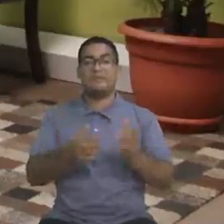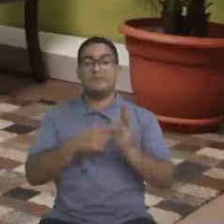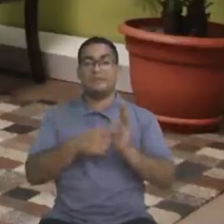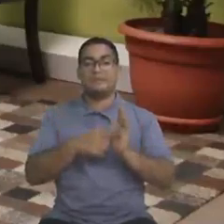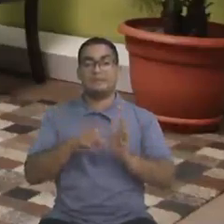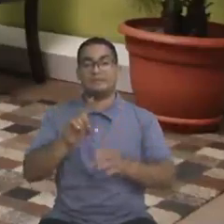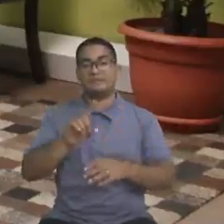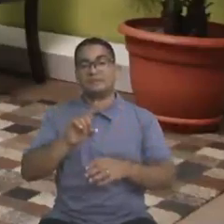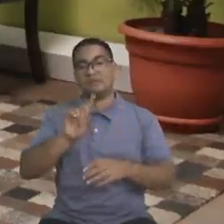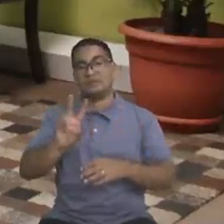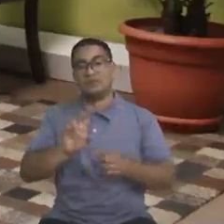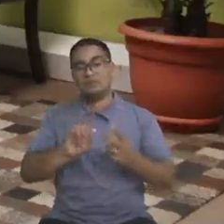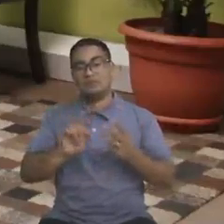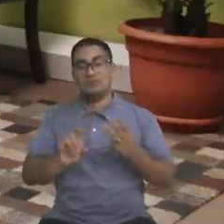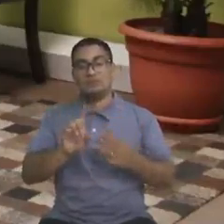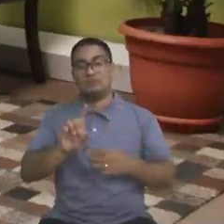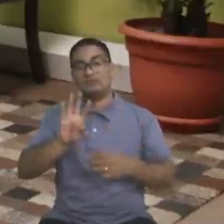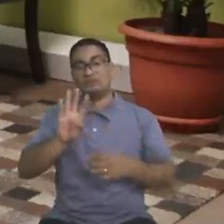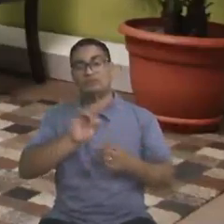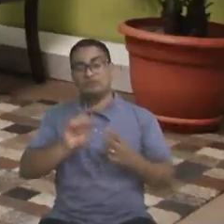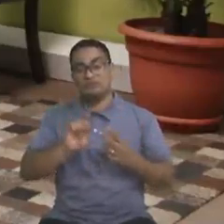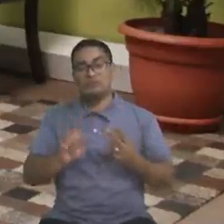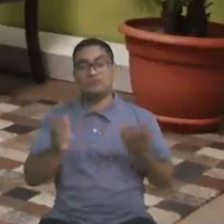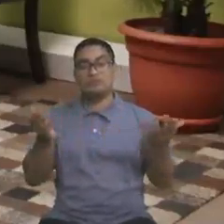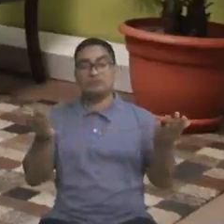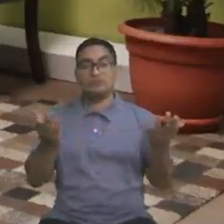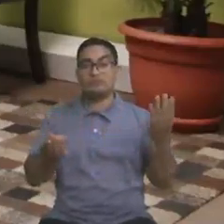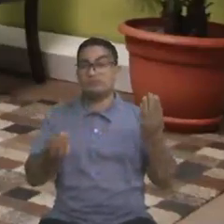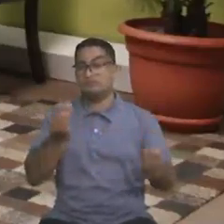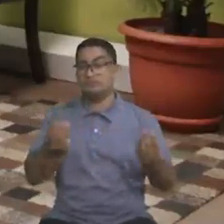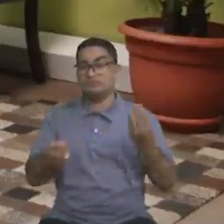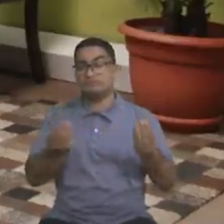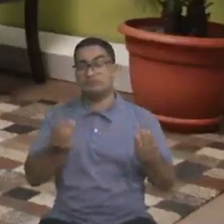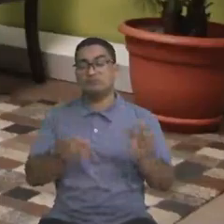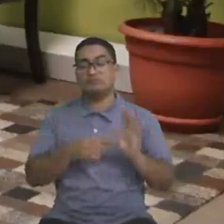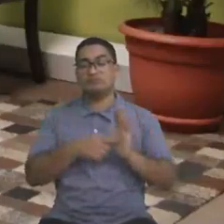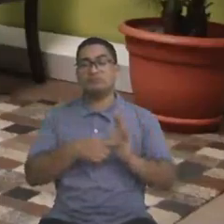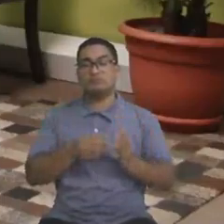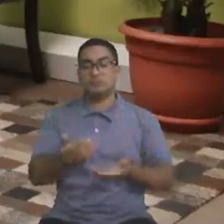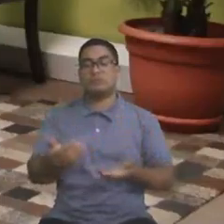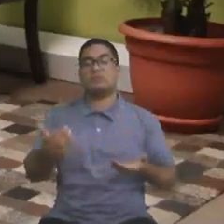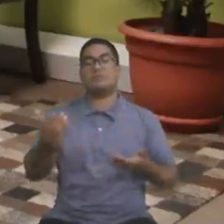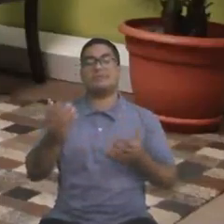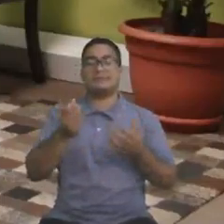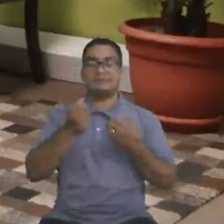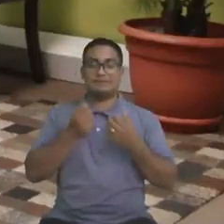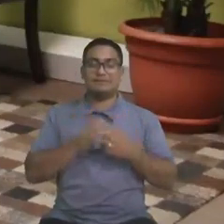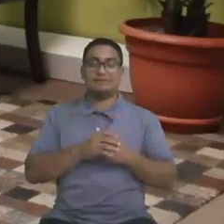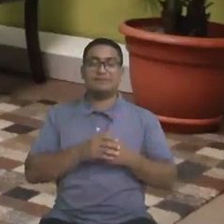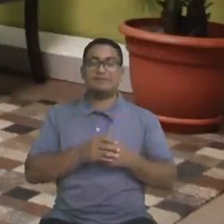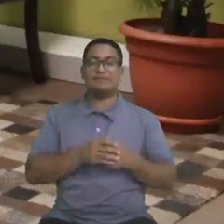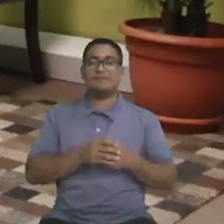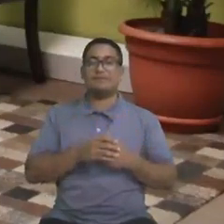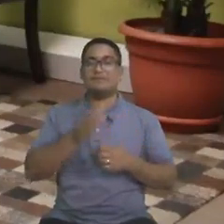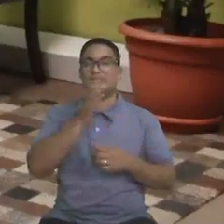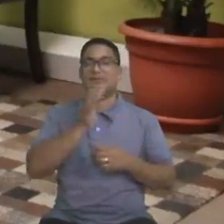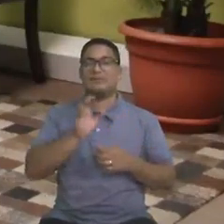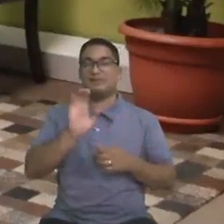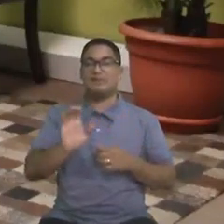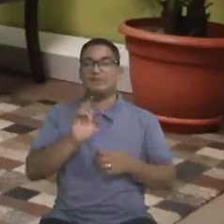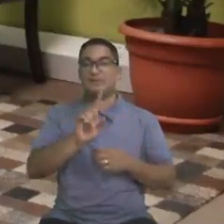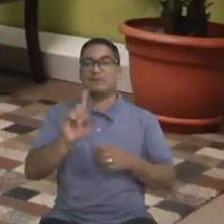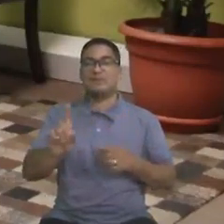se va viendo las tablas tan en meses, años y meses. Okay. Años y meses. Entonces un niño de porque 3. Se va viendo, no